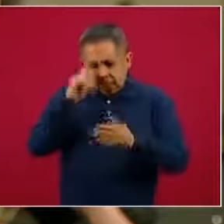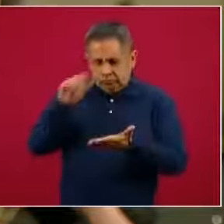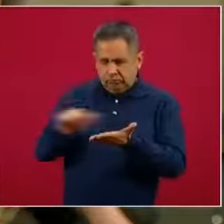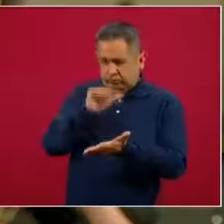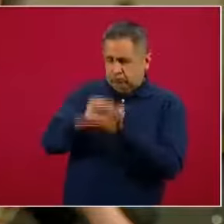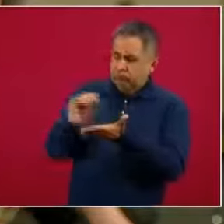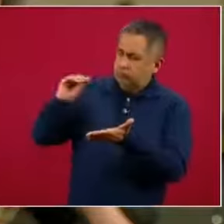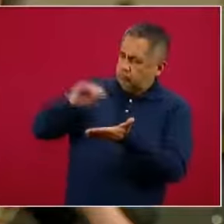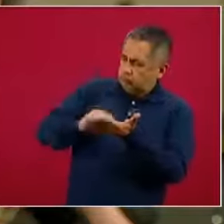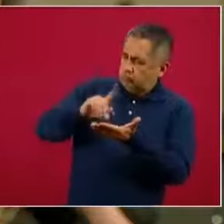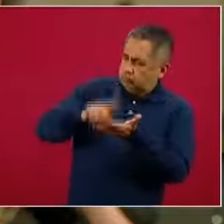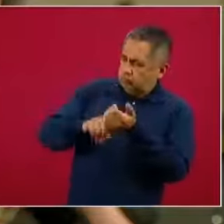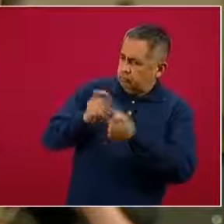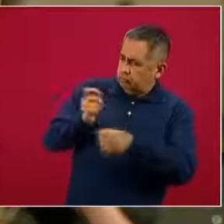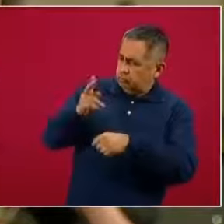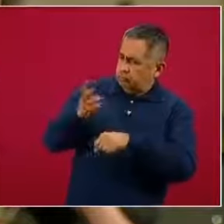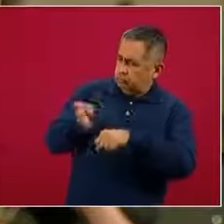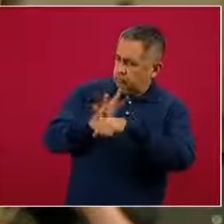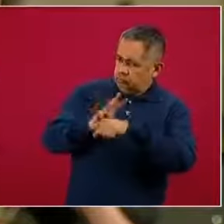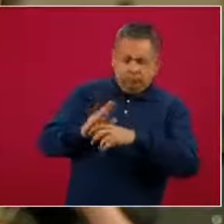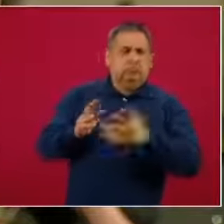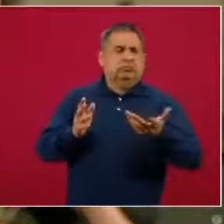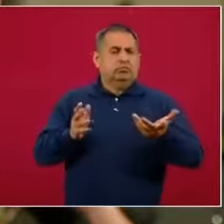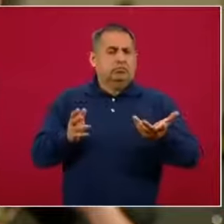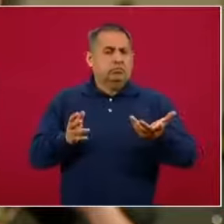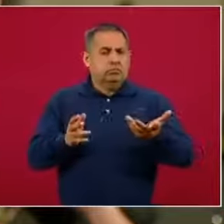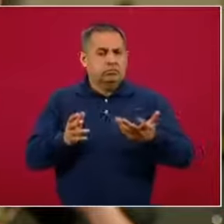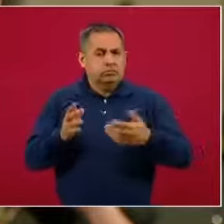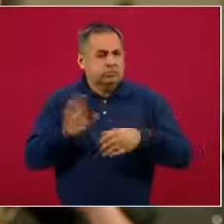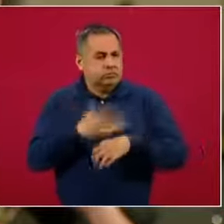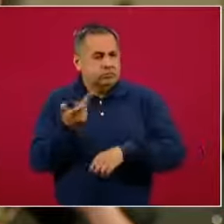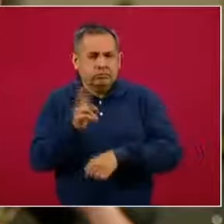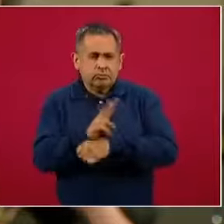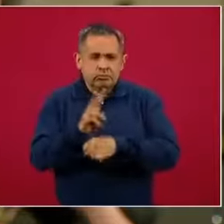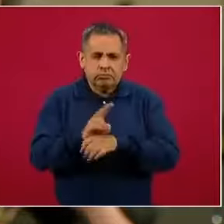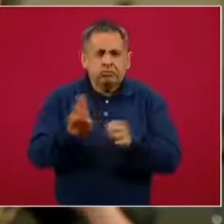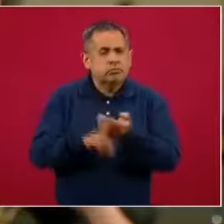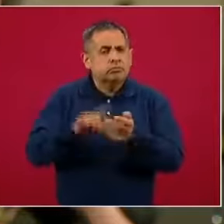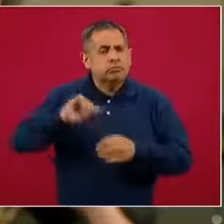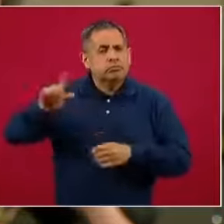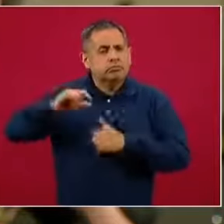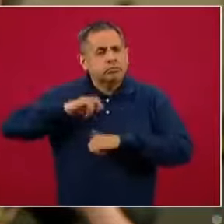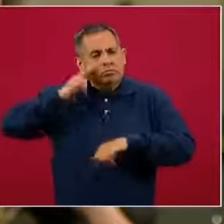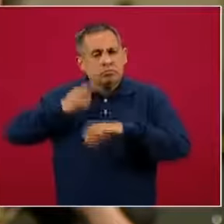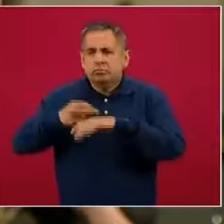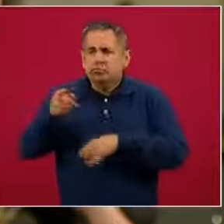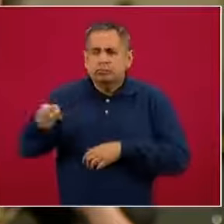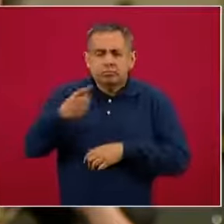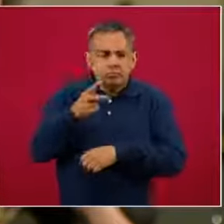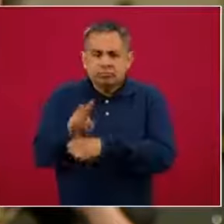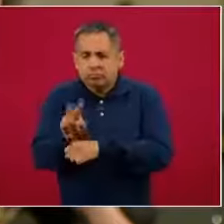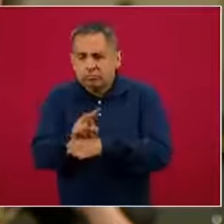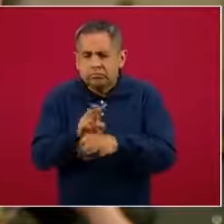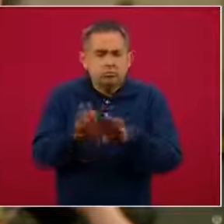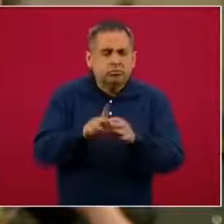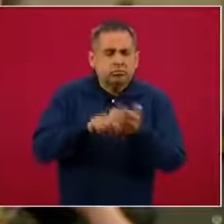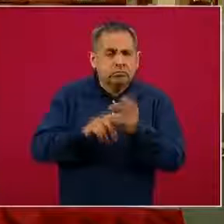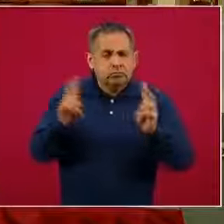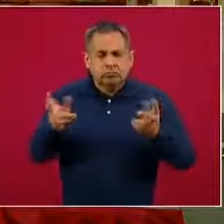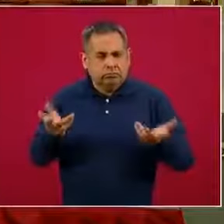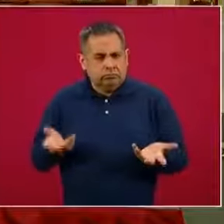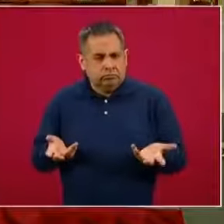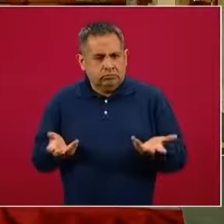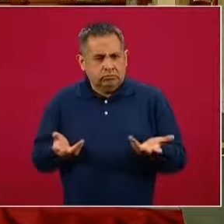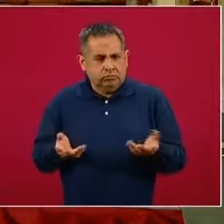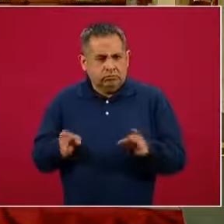defunción que había muerto por COVID. ¿Cuál es la vigilancia que ustedes como autoridades están checando ese tema? Porque digo,